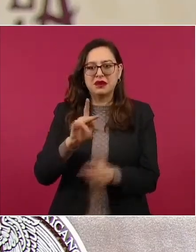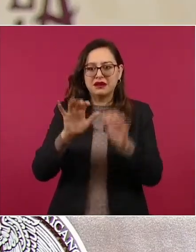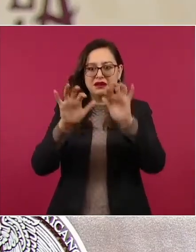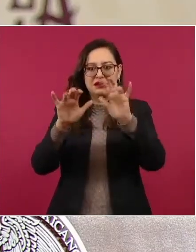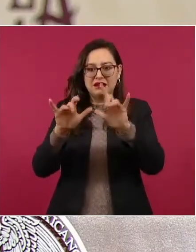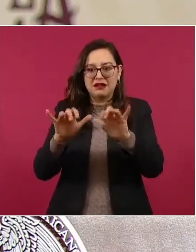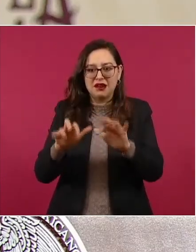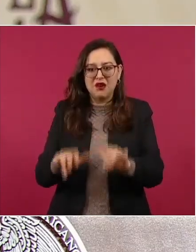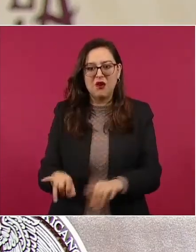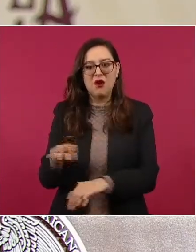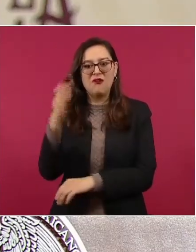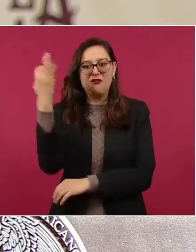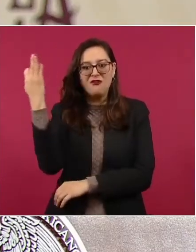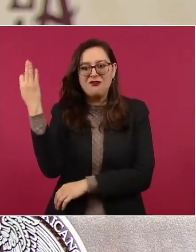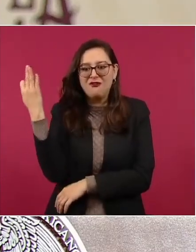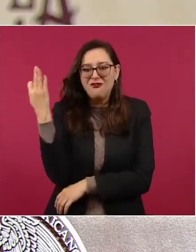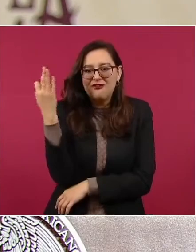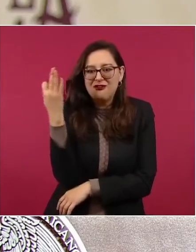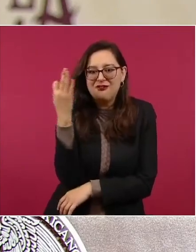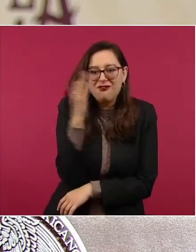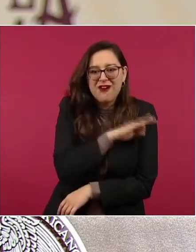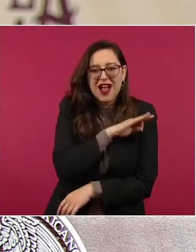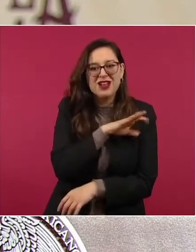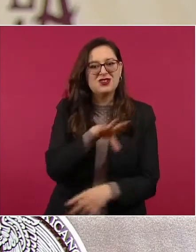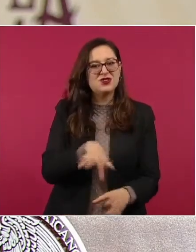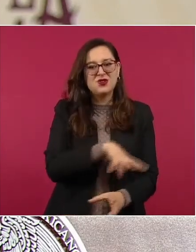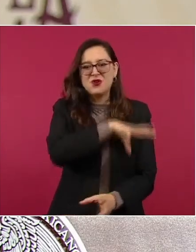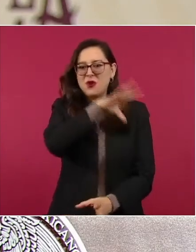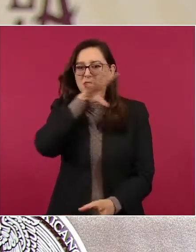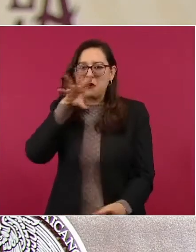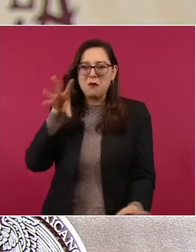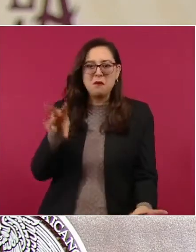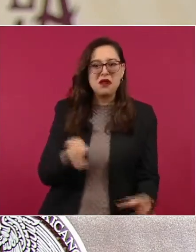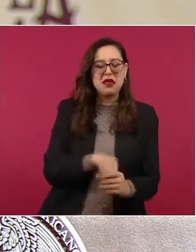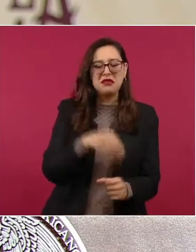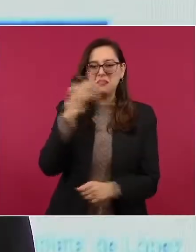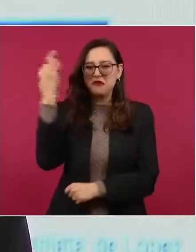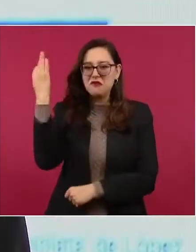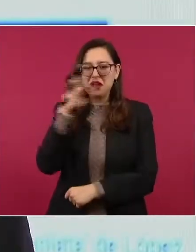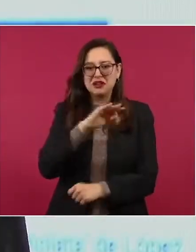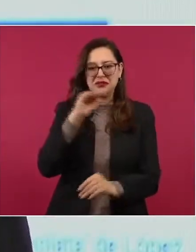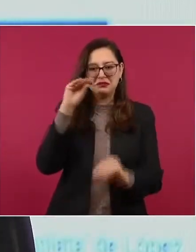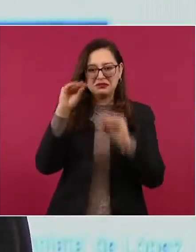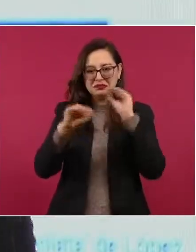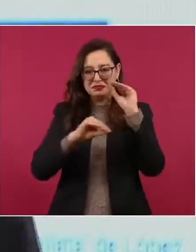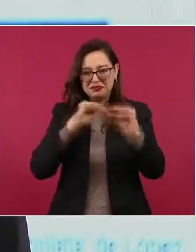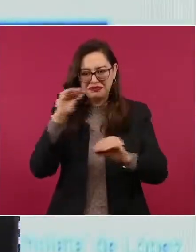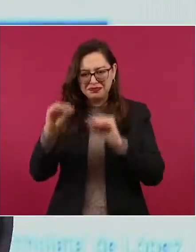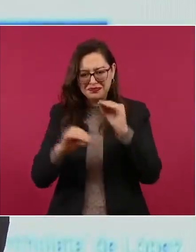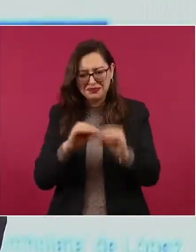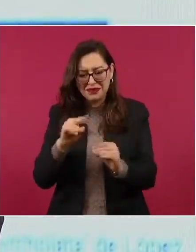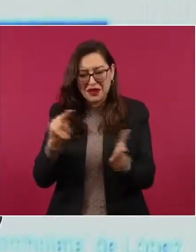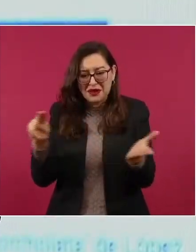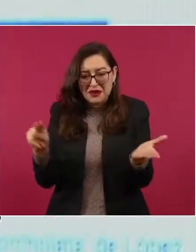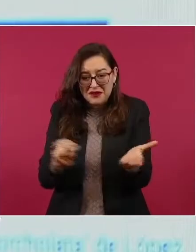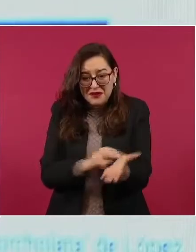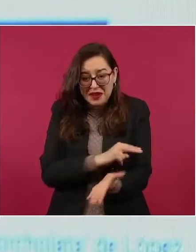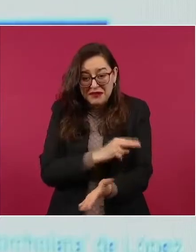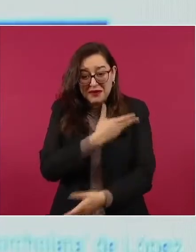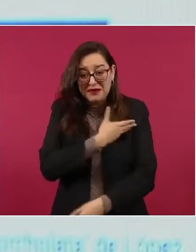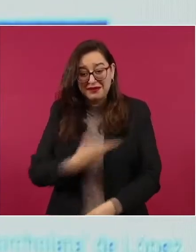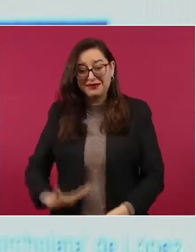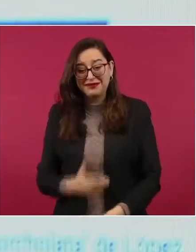lenguaje ni las formas son del estilo del presidente. Y bueno, ya ni decir de la firma que ni se parece.